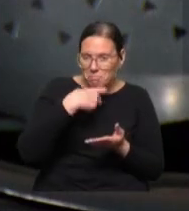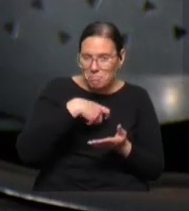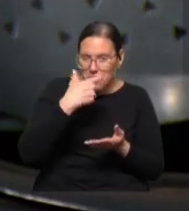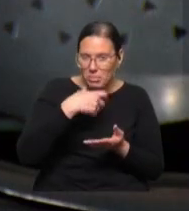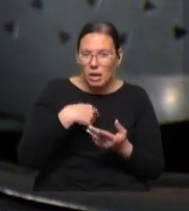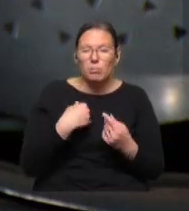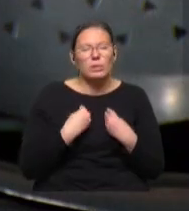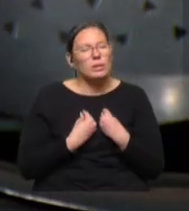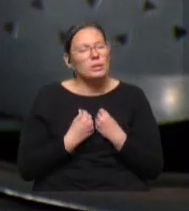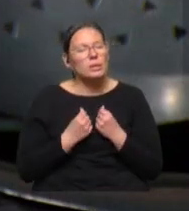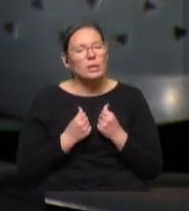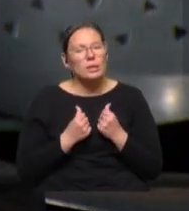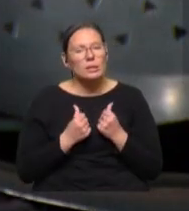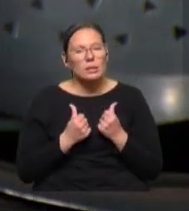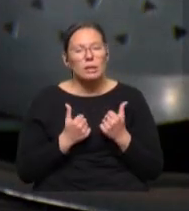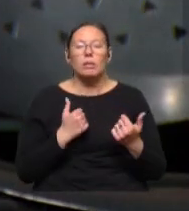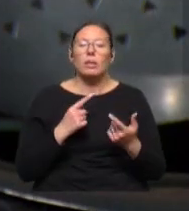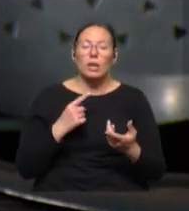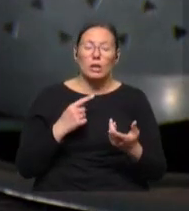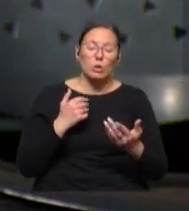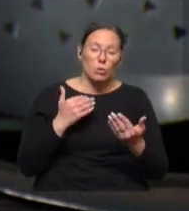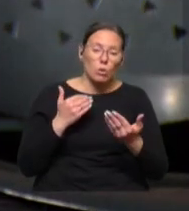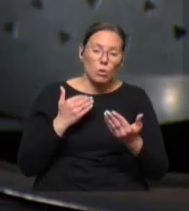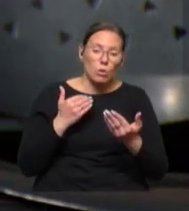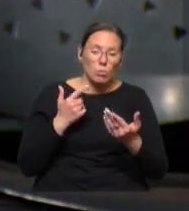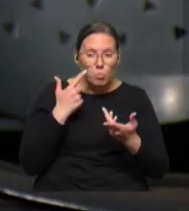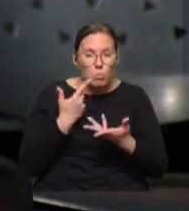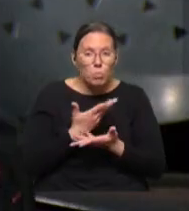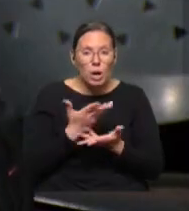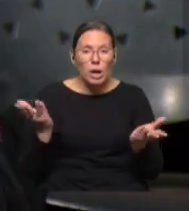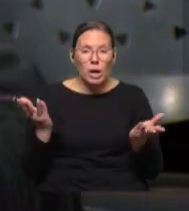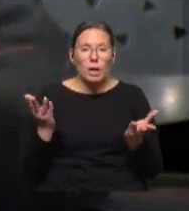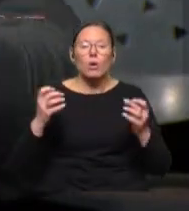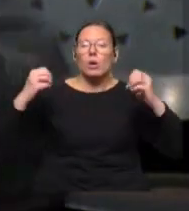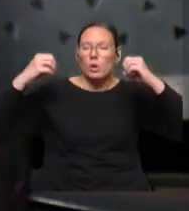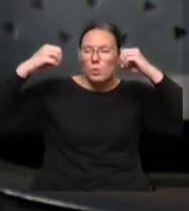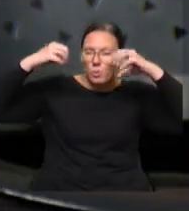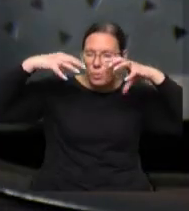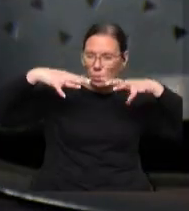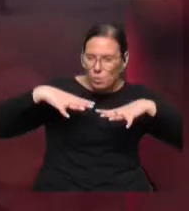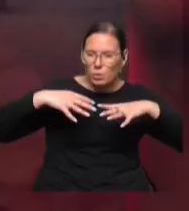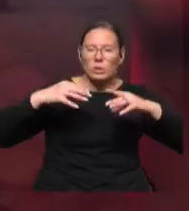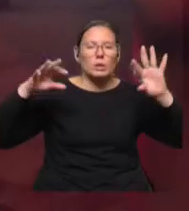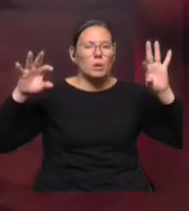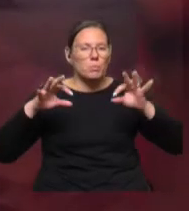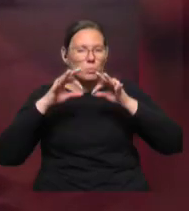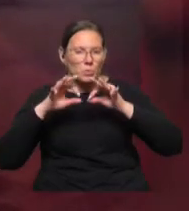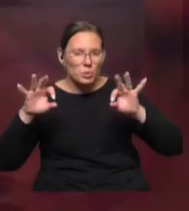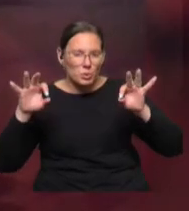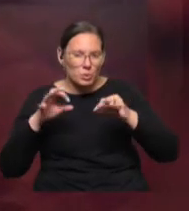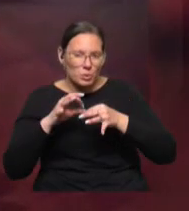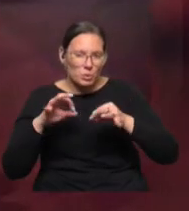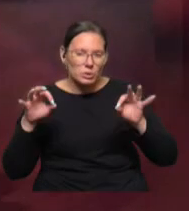muy sensible, lo trae como parte de inclusive con las luces, la música, ¿no? Como